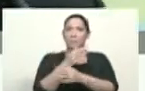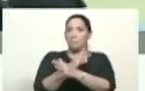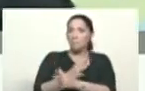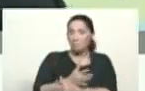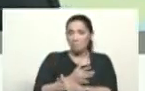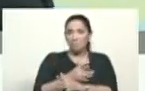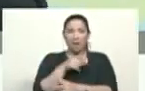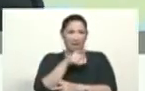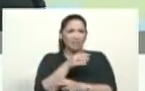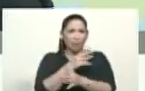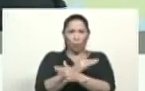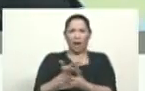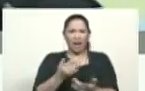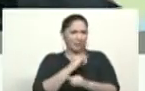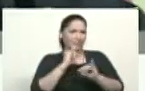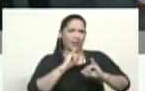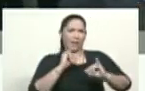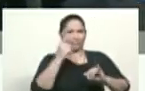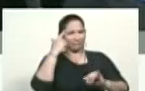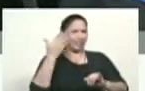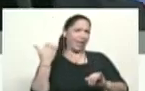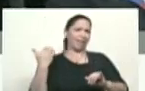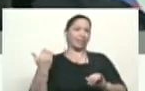que antes que ocurriera sabíamos que iba a ocurrir.